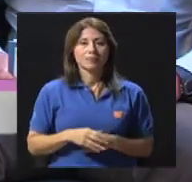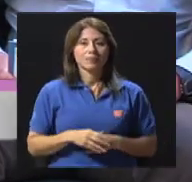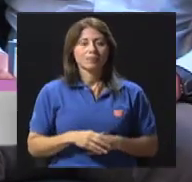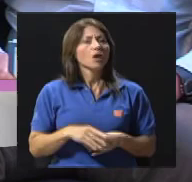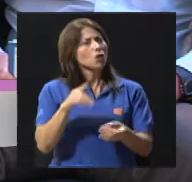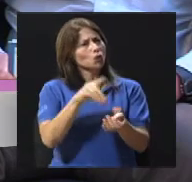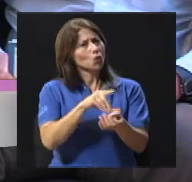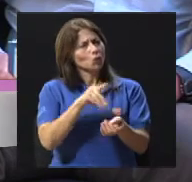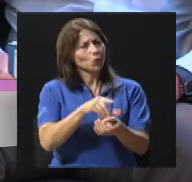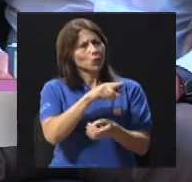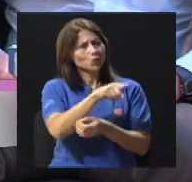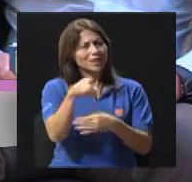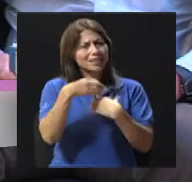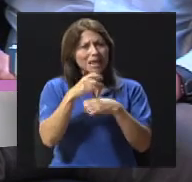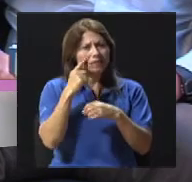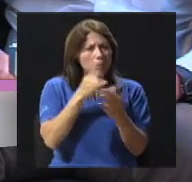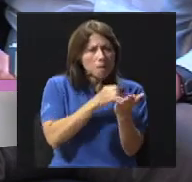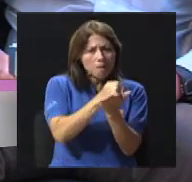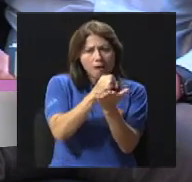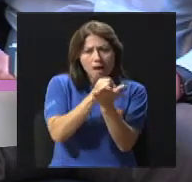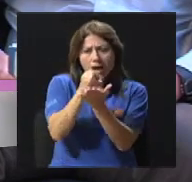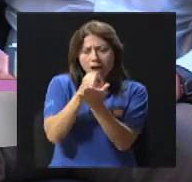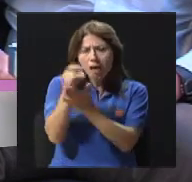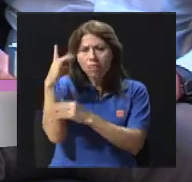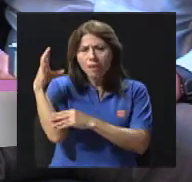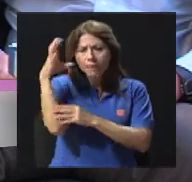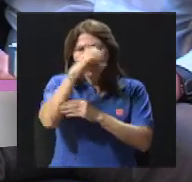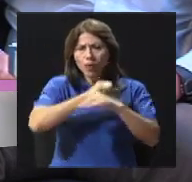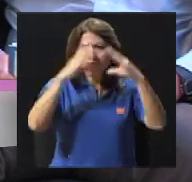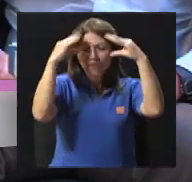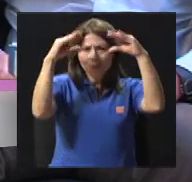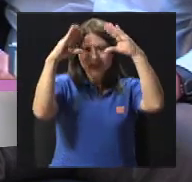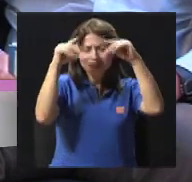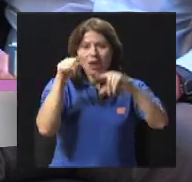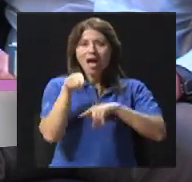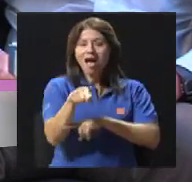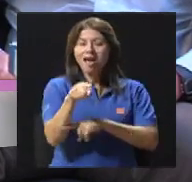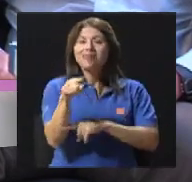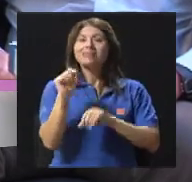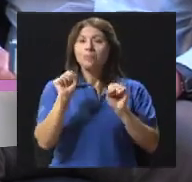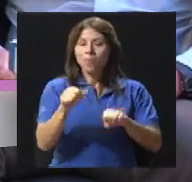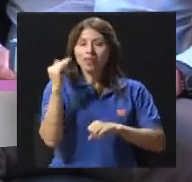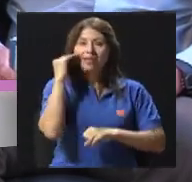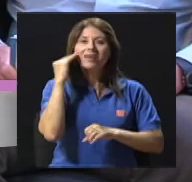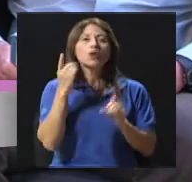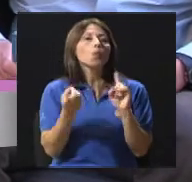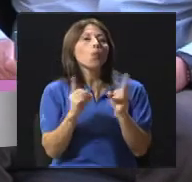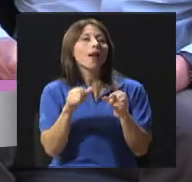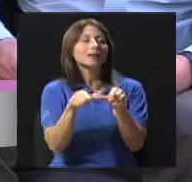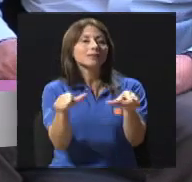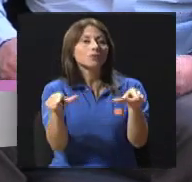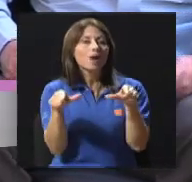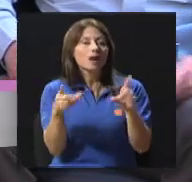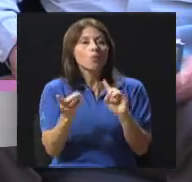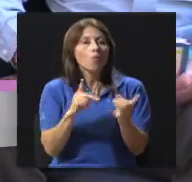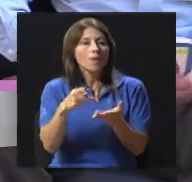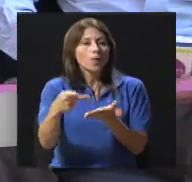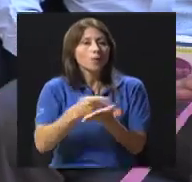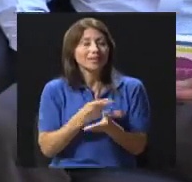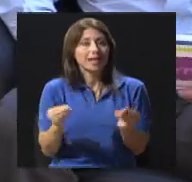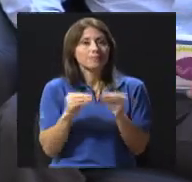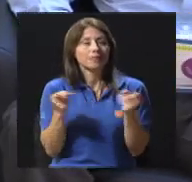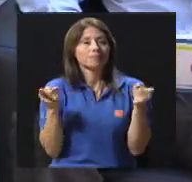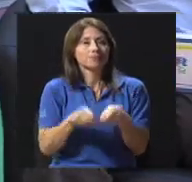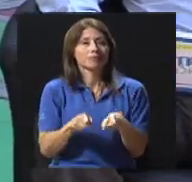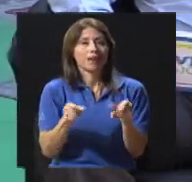este mapeo, lo llamo yo, ¿verdad?, epidemiológico, definitivamente se puede determinar cuál es la zona, la provincia también, donde hay mayor